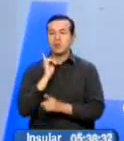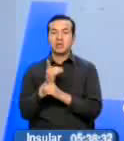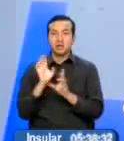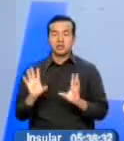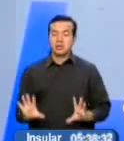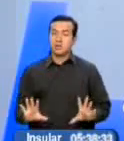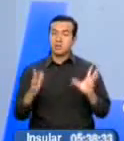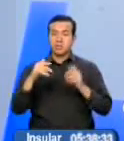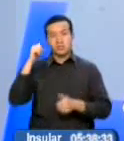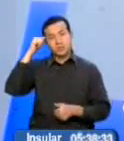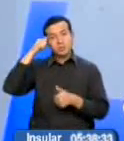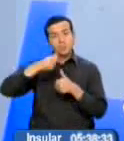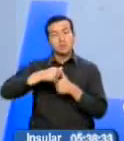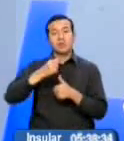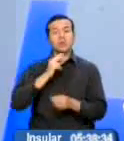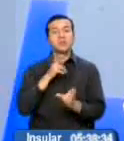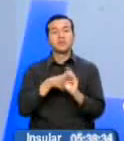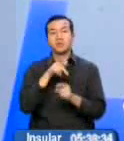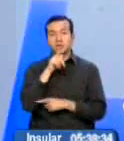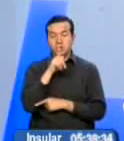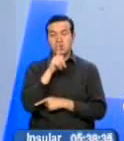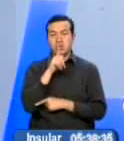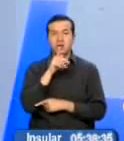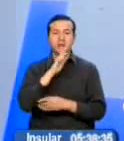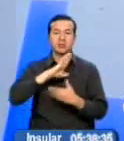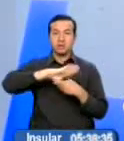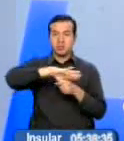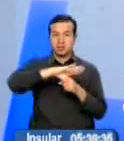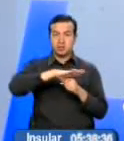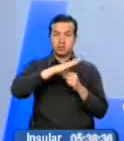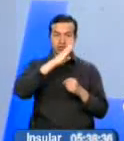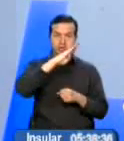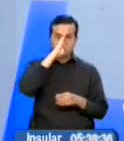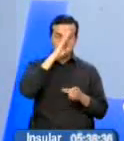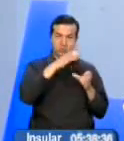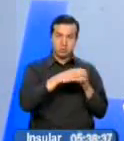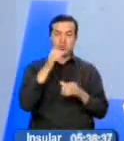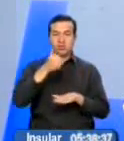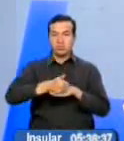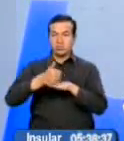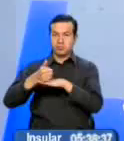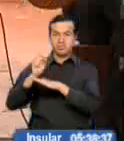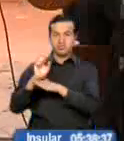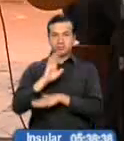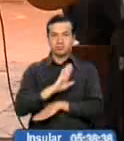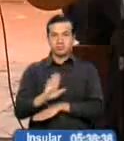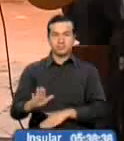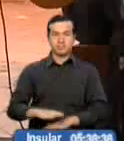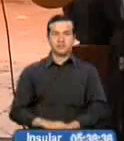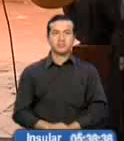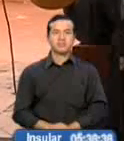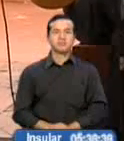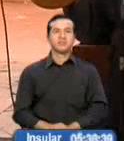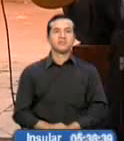ceremonia en su memoria contó con la presencia del embajador de Cuba en Quito y otras autoridades ecuatorianas.